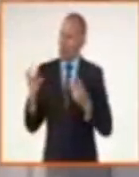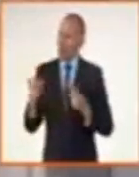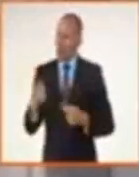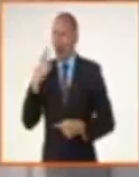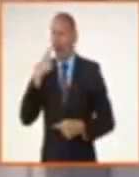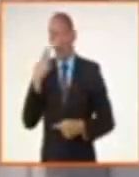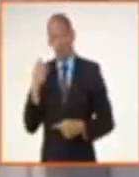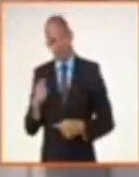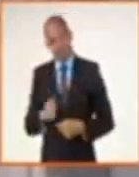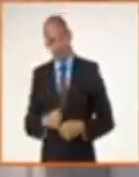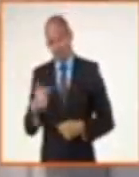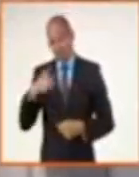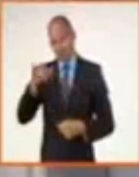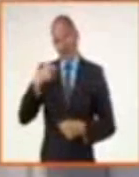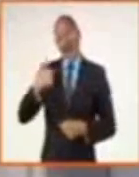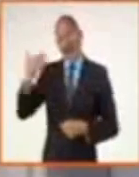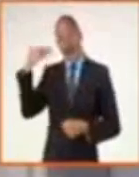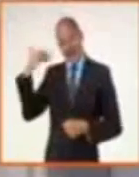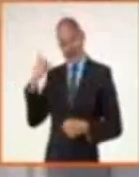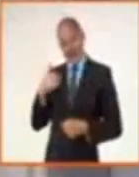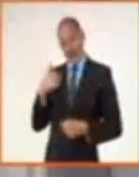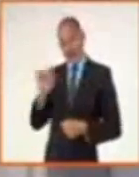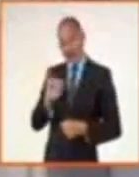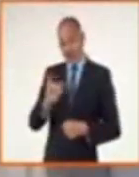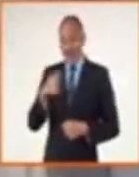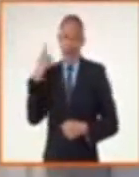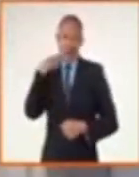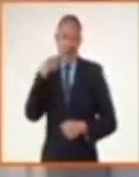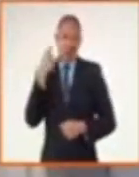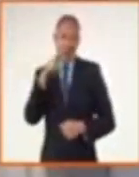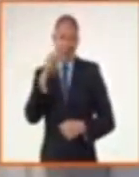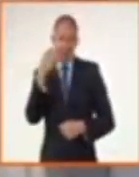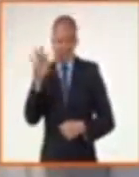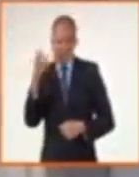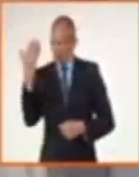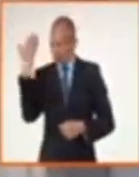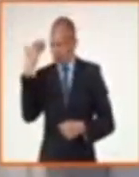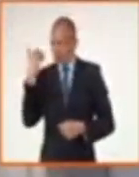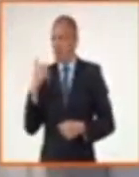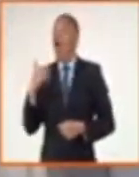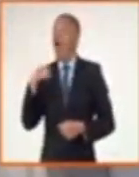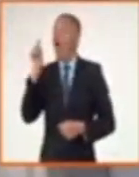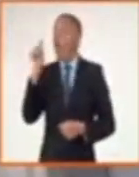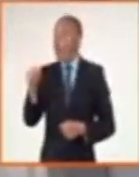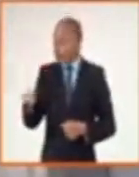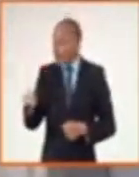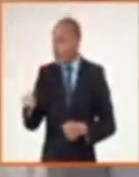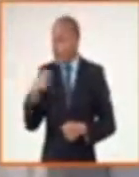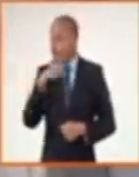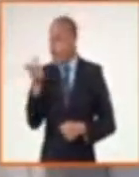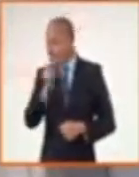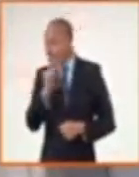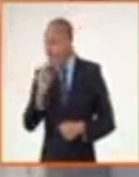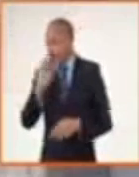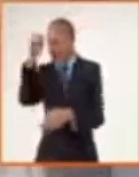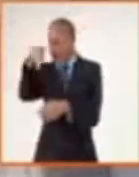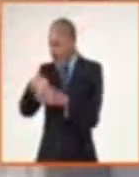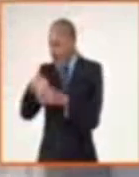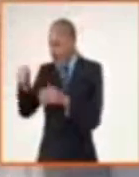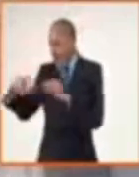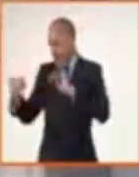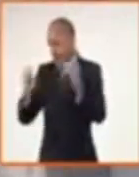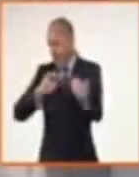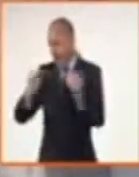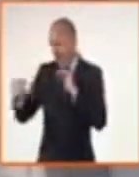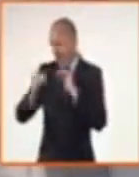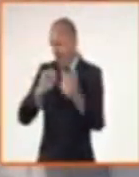ejercicio legislativo fuerte. Ahí se aprobó la ley de la inversión extranjera, fue muy discutida. Y entonces lo que pasa es que se refleja